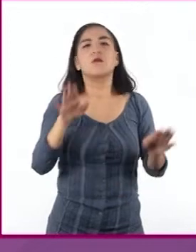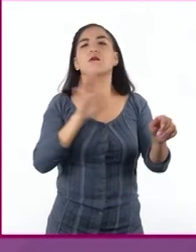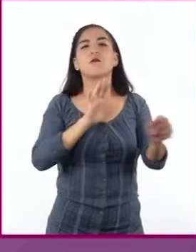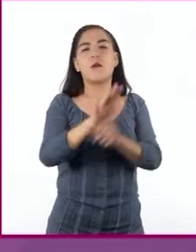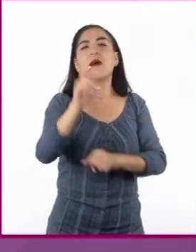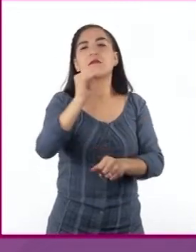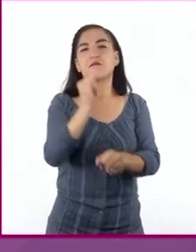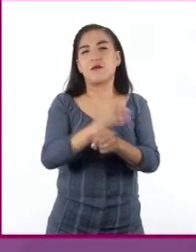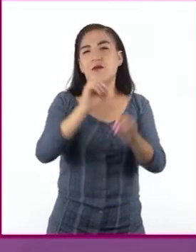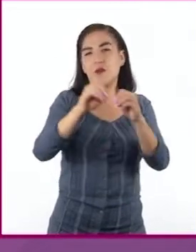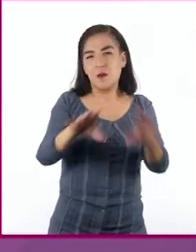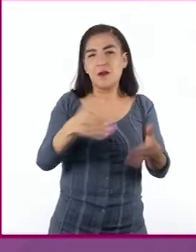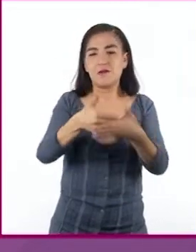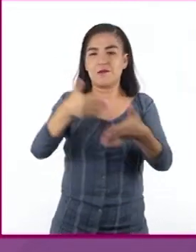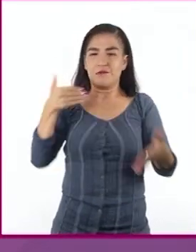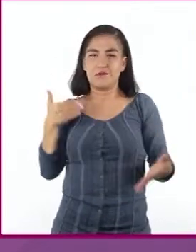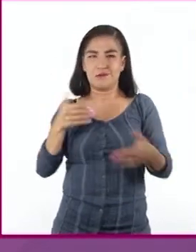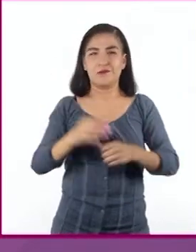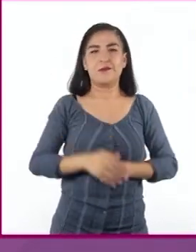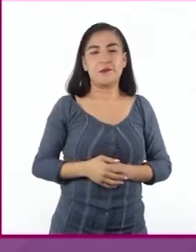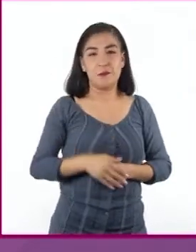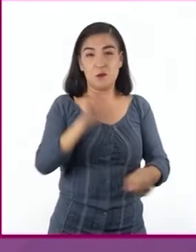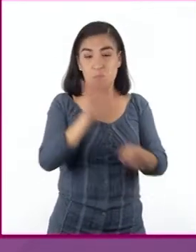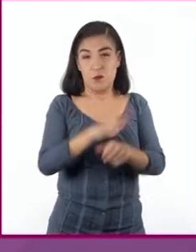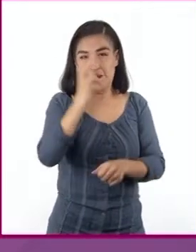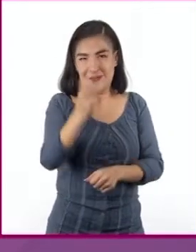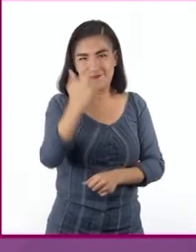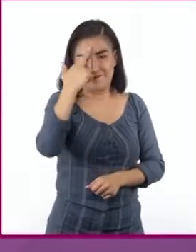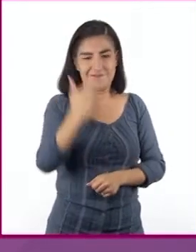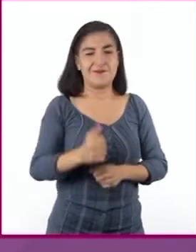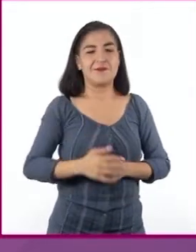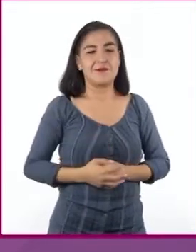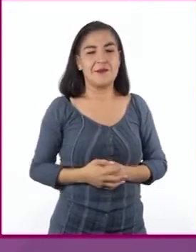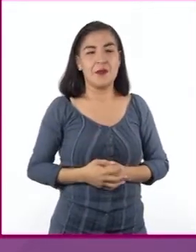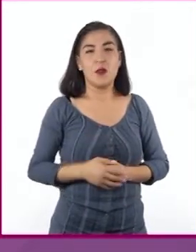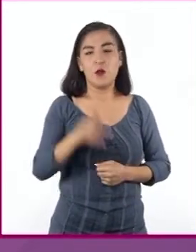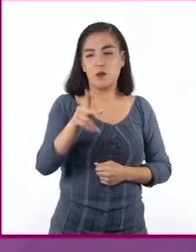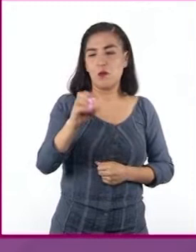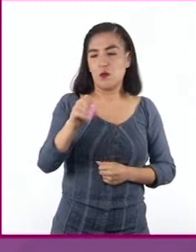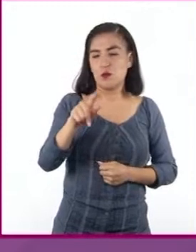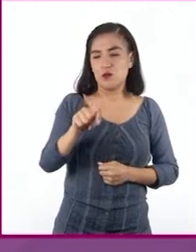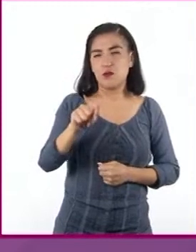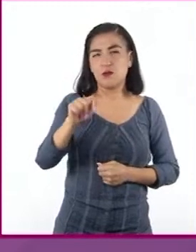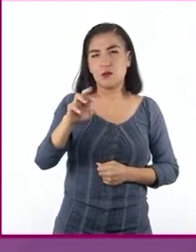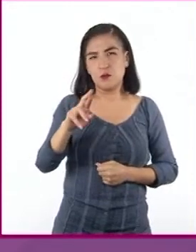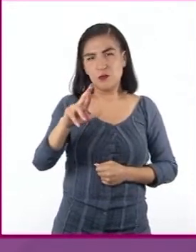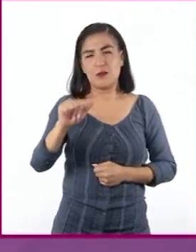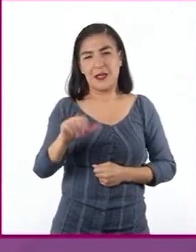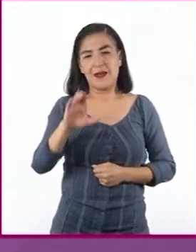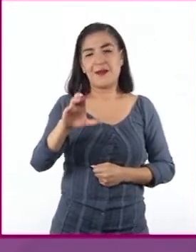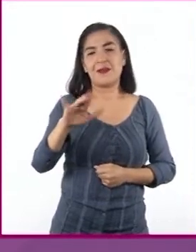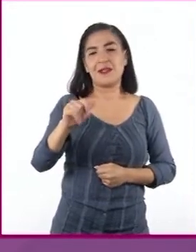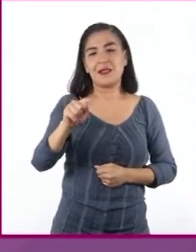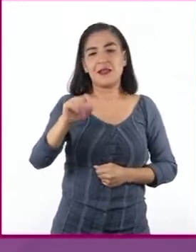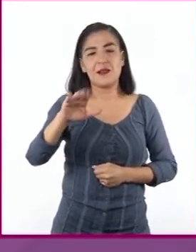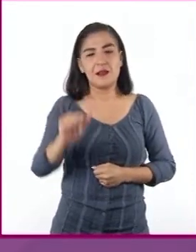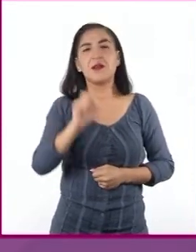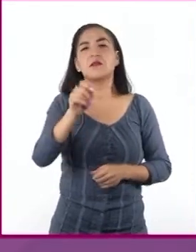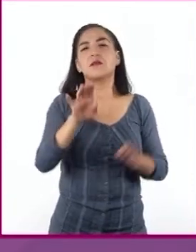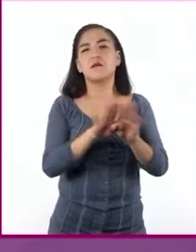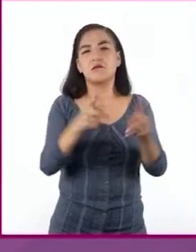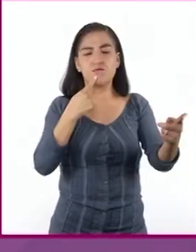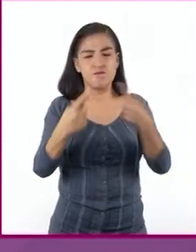fundamentados. Por lo tanto, la postura crítica podemos entenderla como la actitud